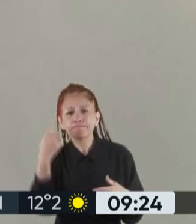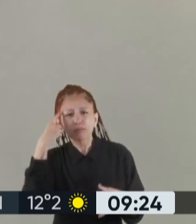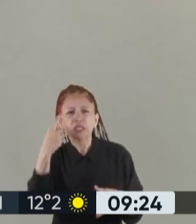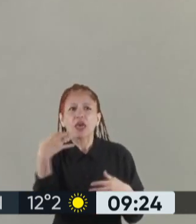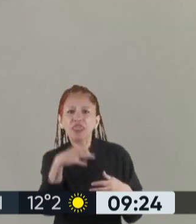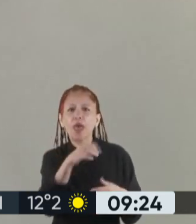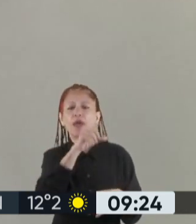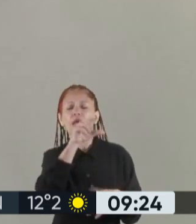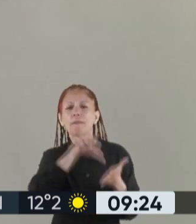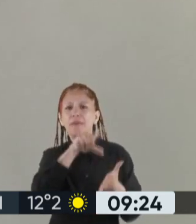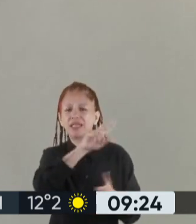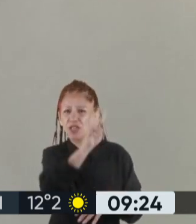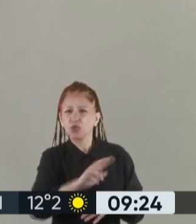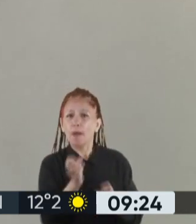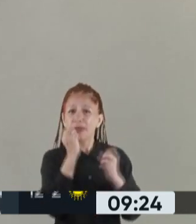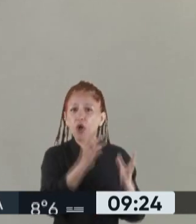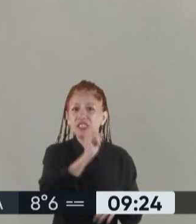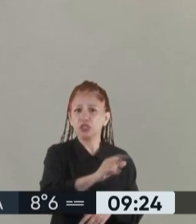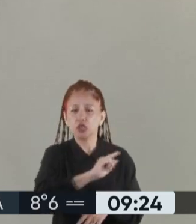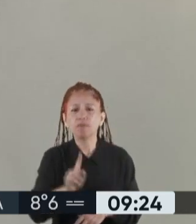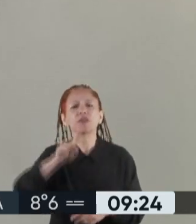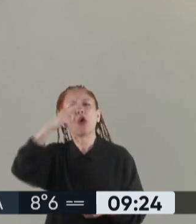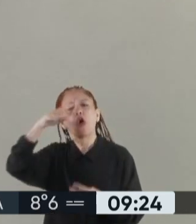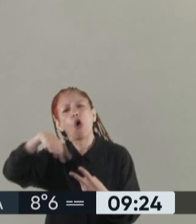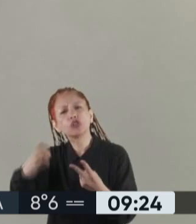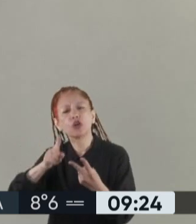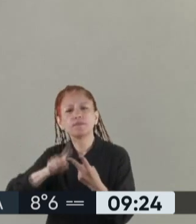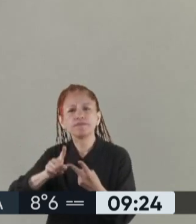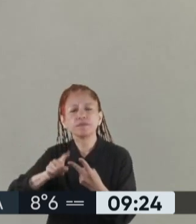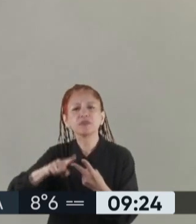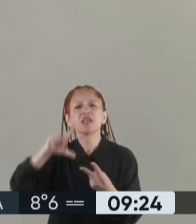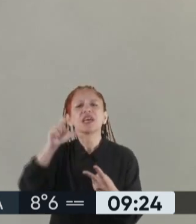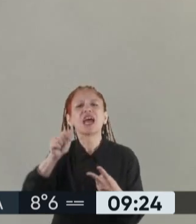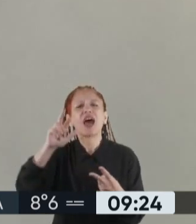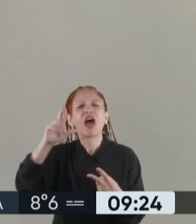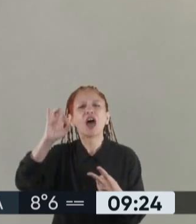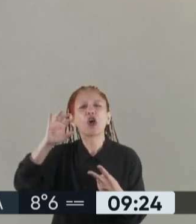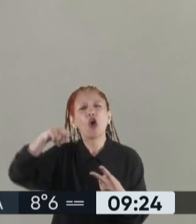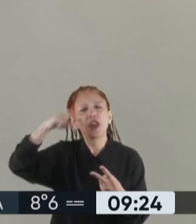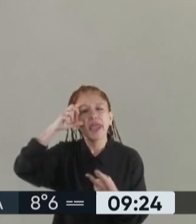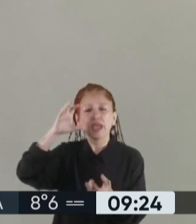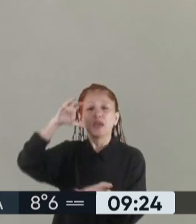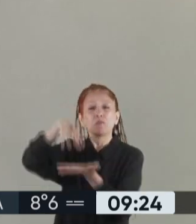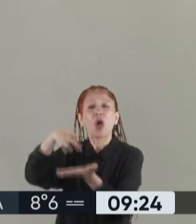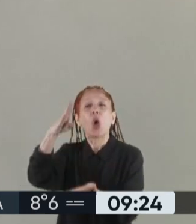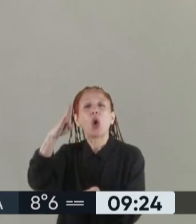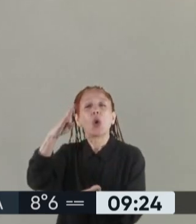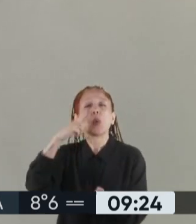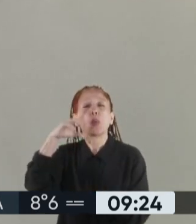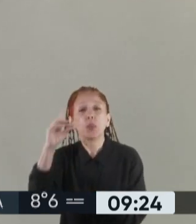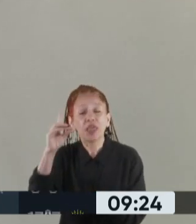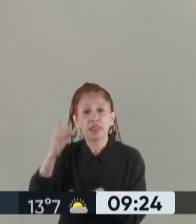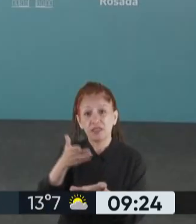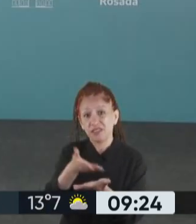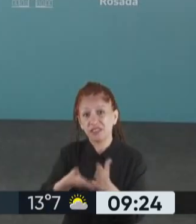del país, de Venezuela. Y por último, si me permite, la situación de la salida de Claver Carone en el BID. A raíz del reciente acuerdo con la Argentina